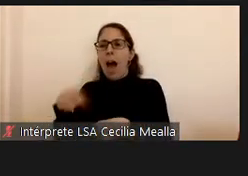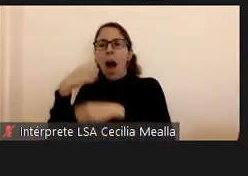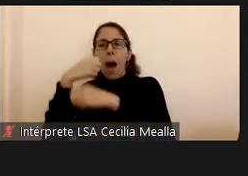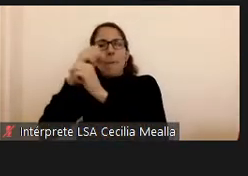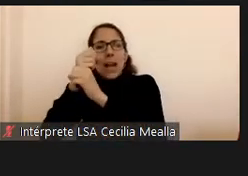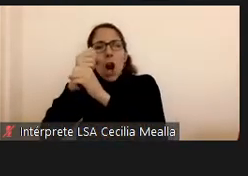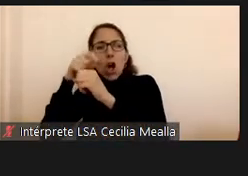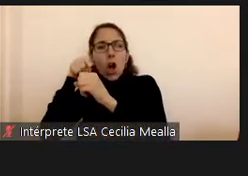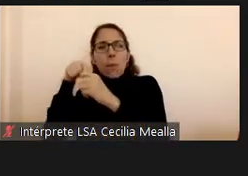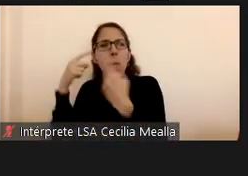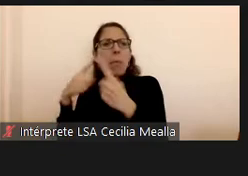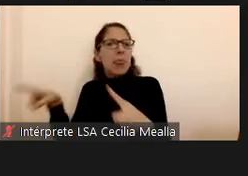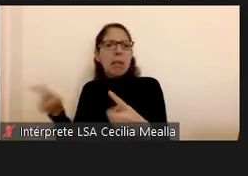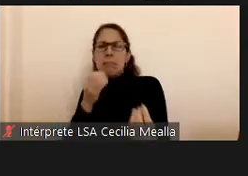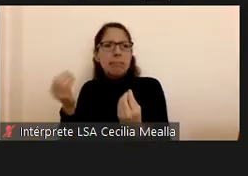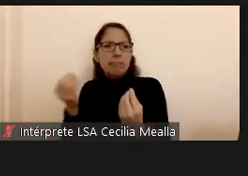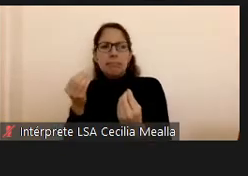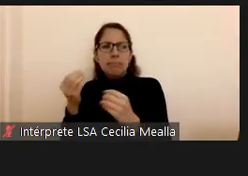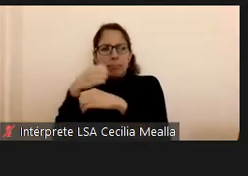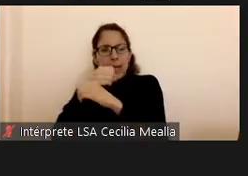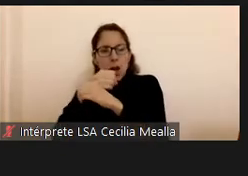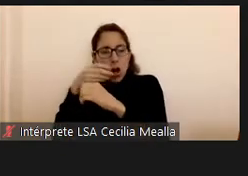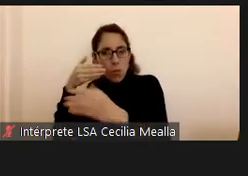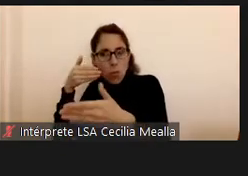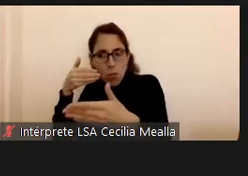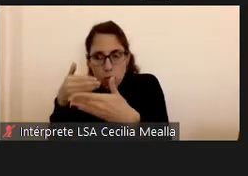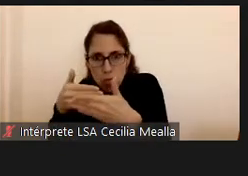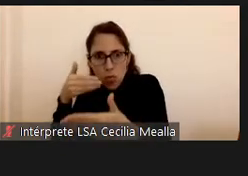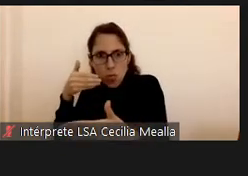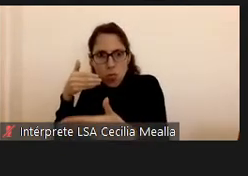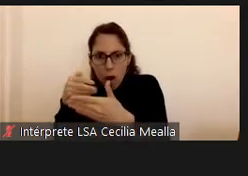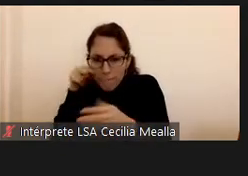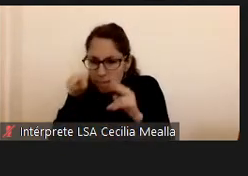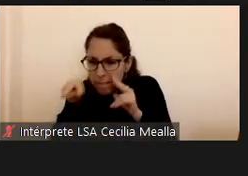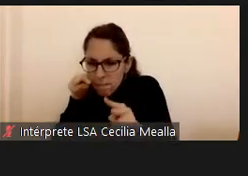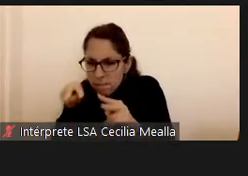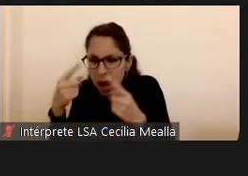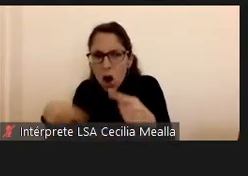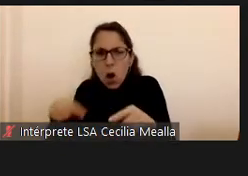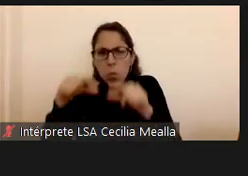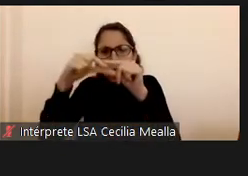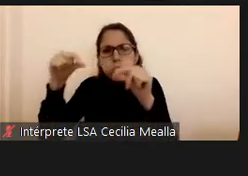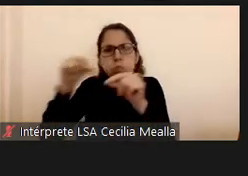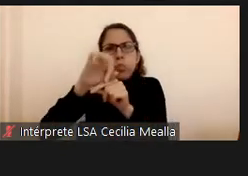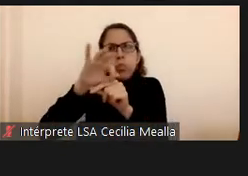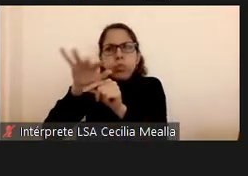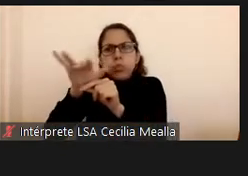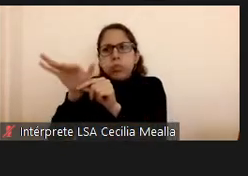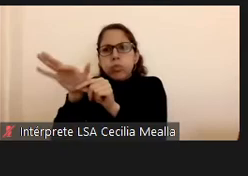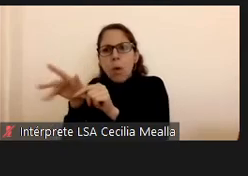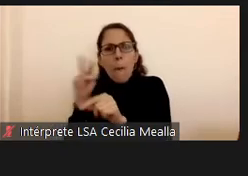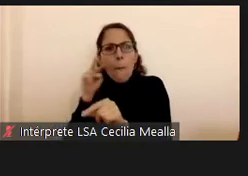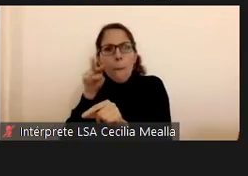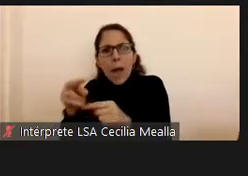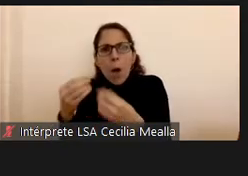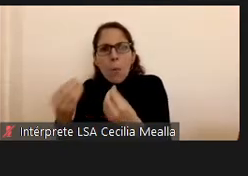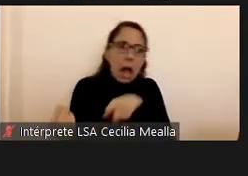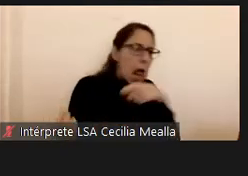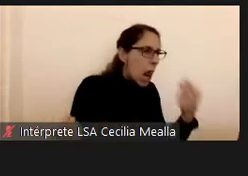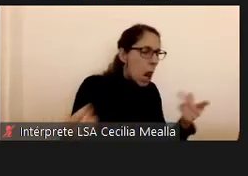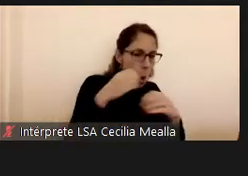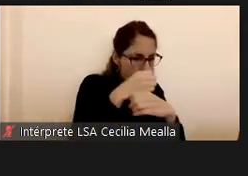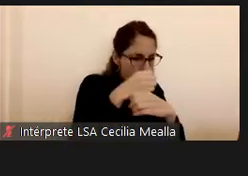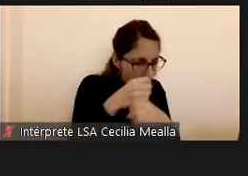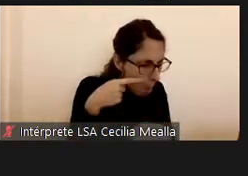resolución? ¿Por qué pueden ver estructuras como los flagelos que no se pueden ver con este tipo de microscopio?